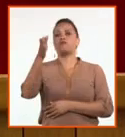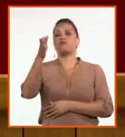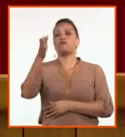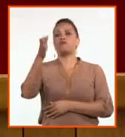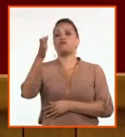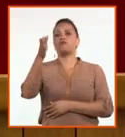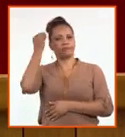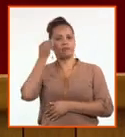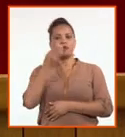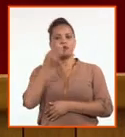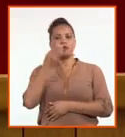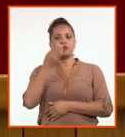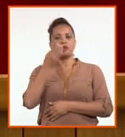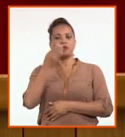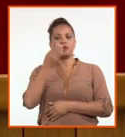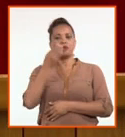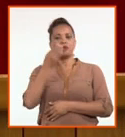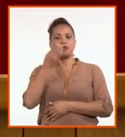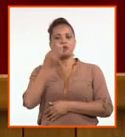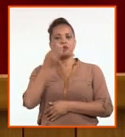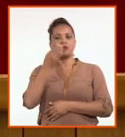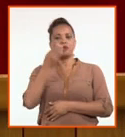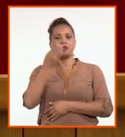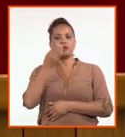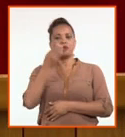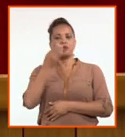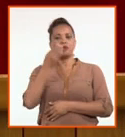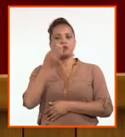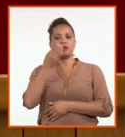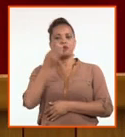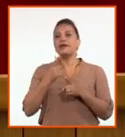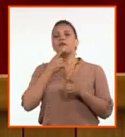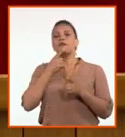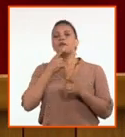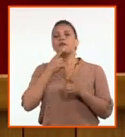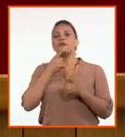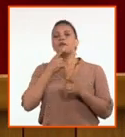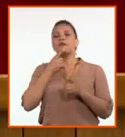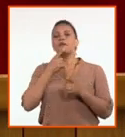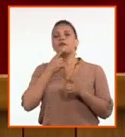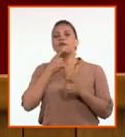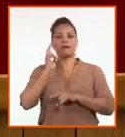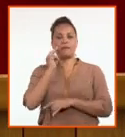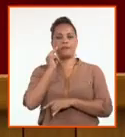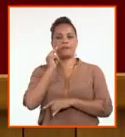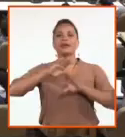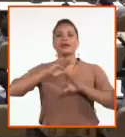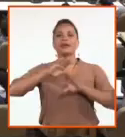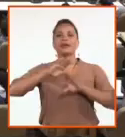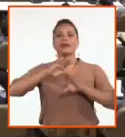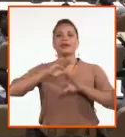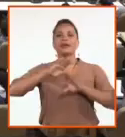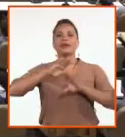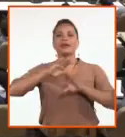jóvenes en él para seguir haciendo la universidad martiana que soñaron todos los que lucharon